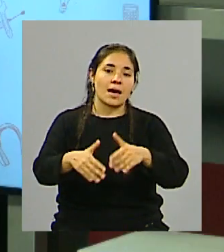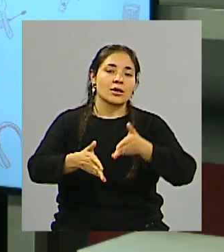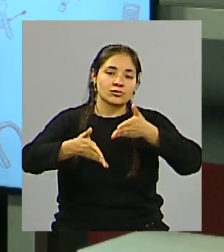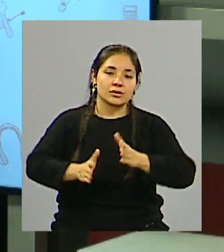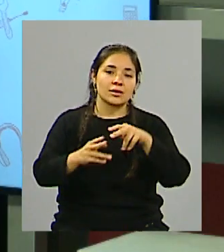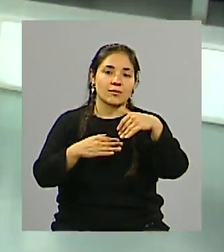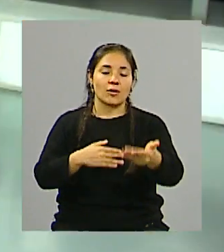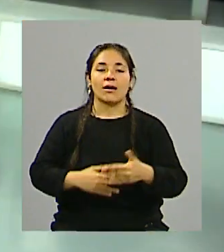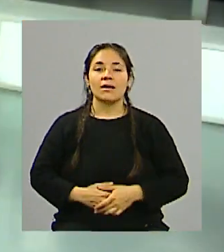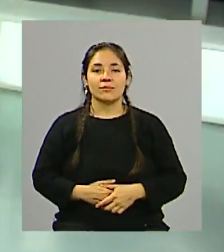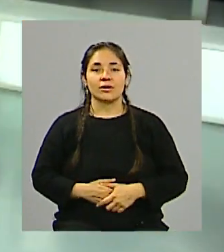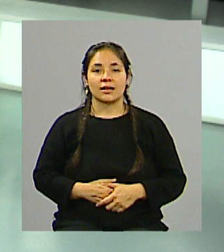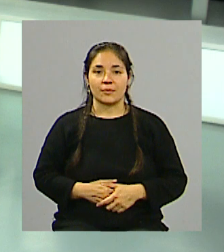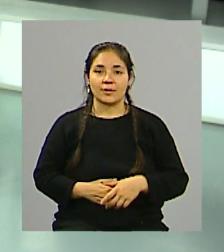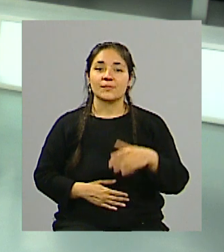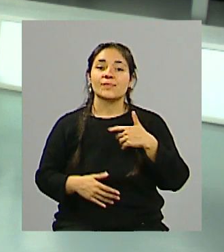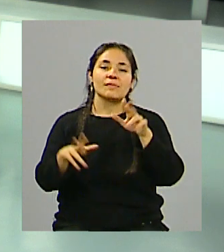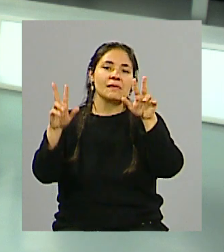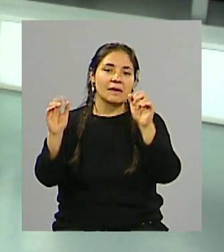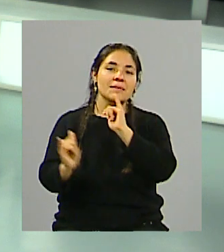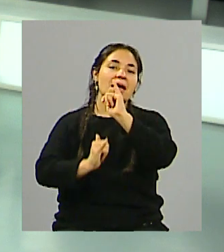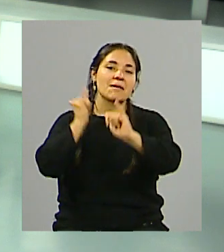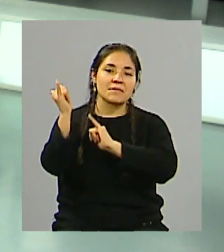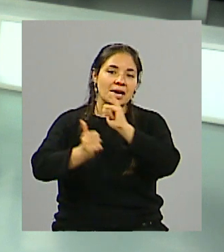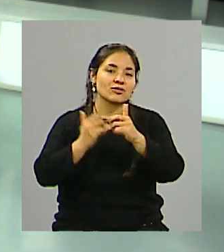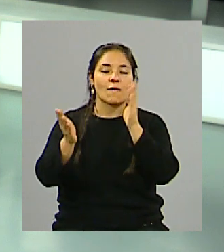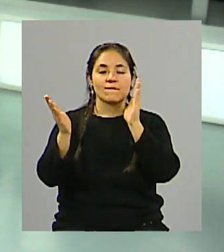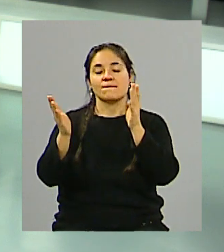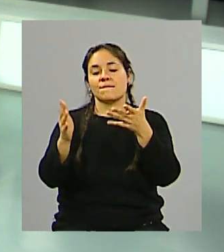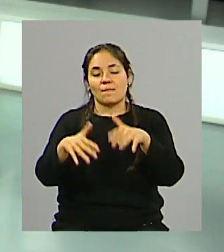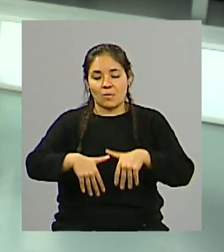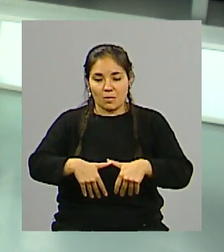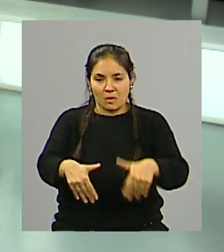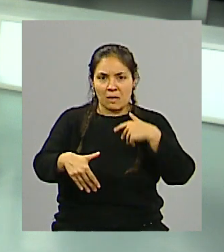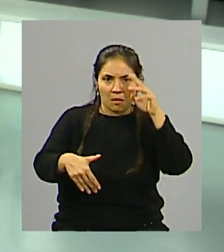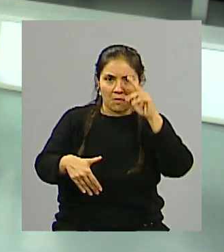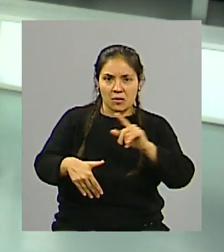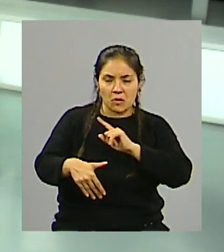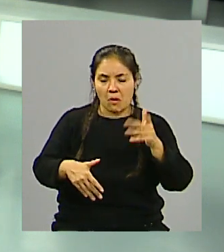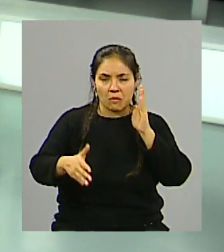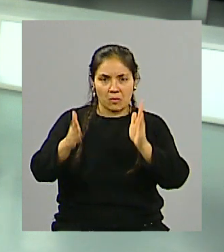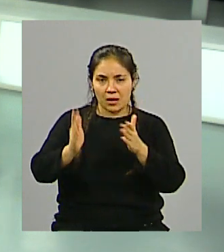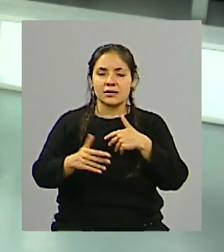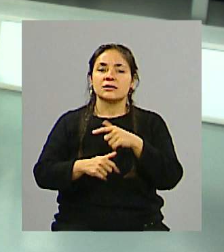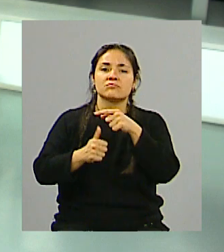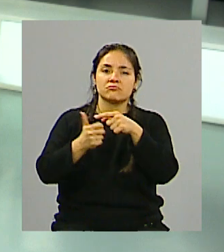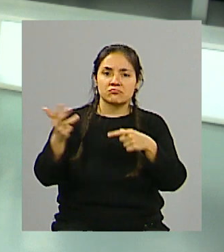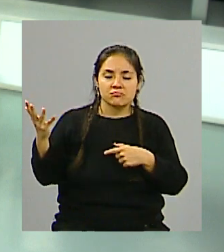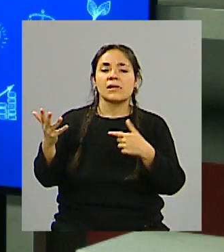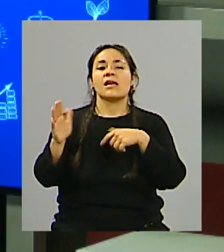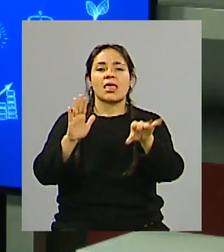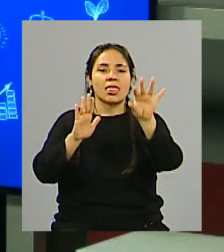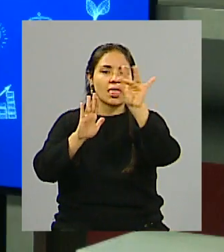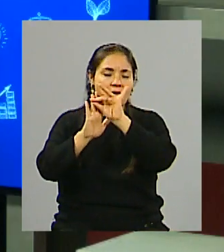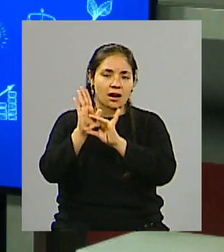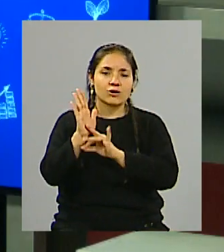del cual no se habla mucho, ¿no? La violencia obstétrica, neonatal. Estaba mirando algunos datos que hay a nivel nacional